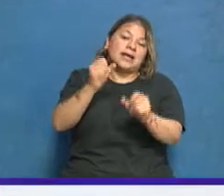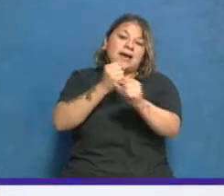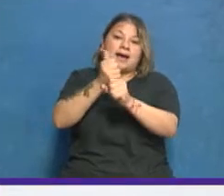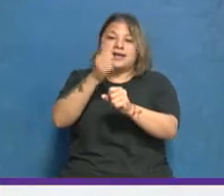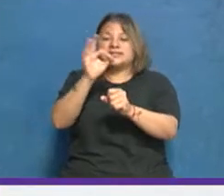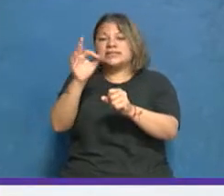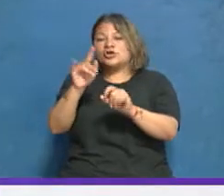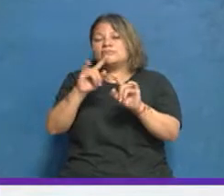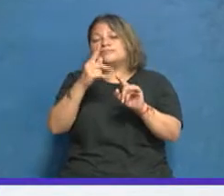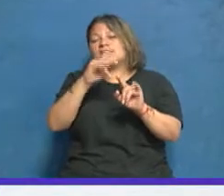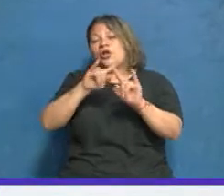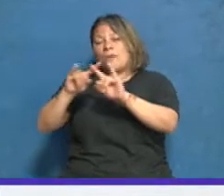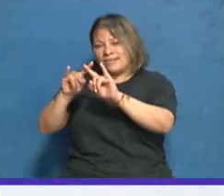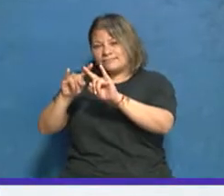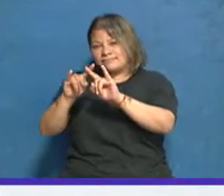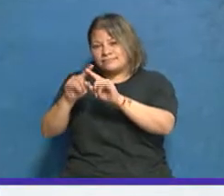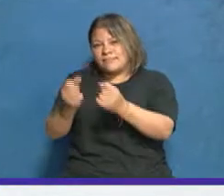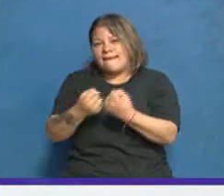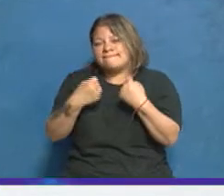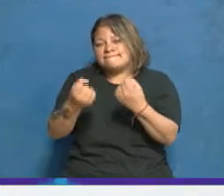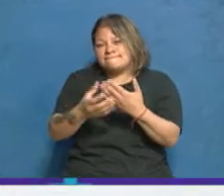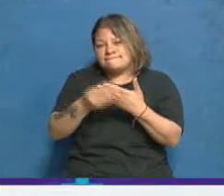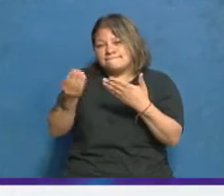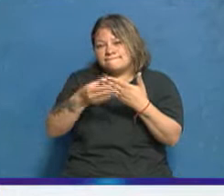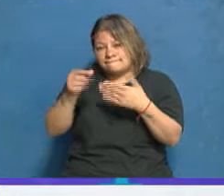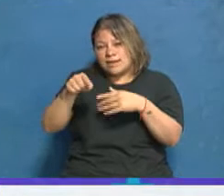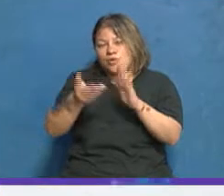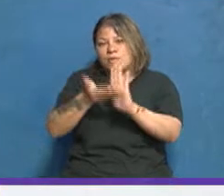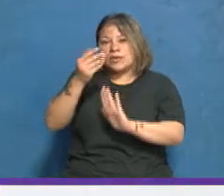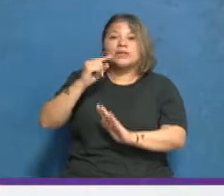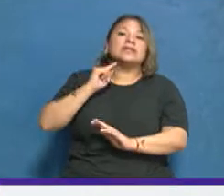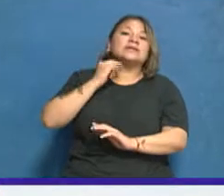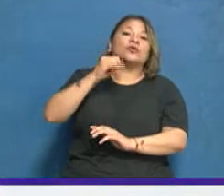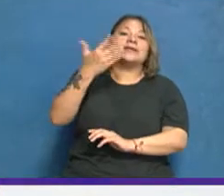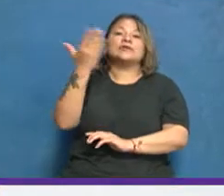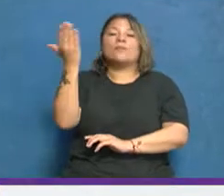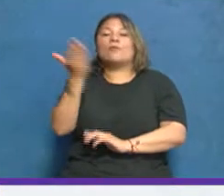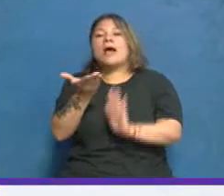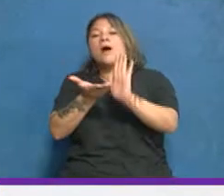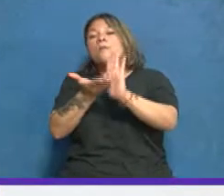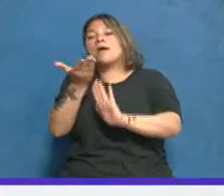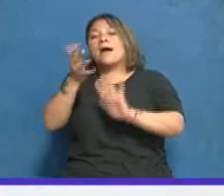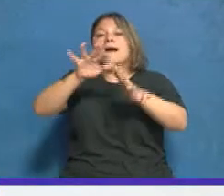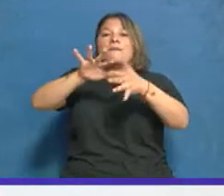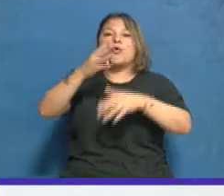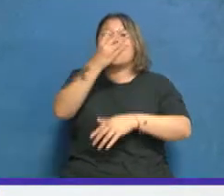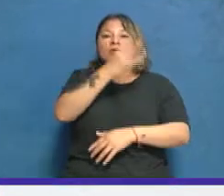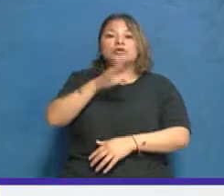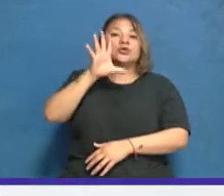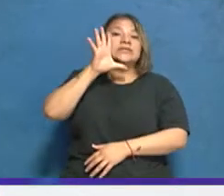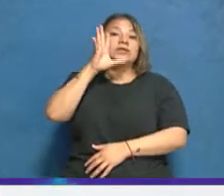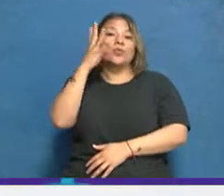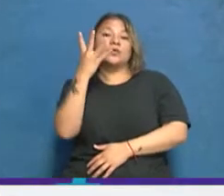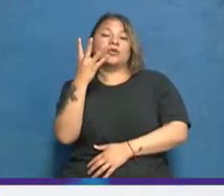que están consumiendo. Ellos van a tener un aumento promedio del 13,5%, esto es aproximadamente 454